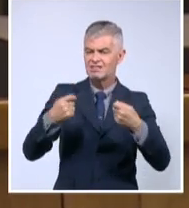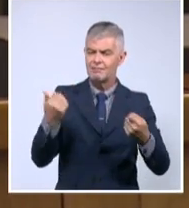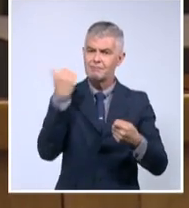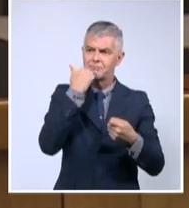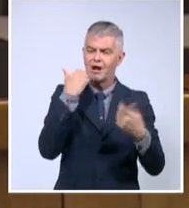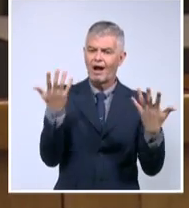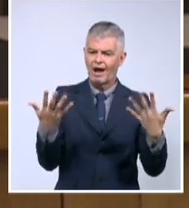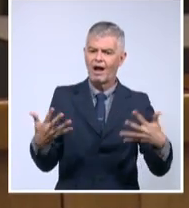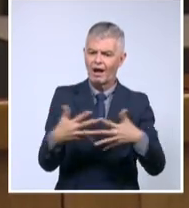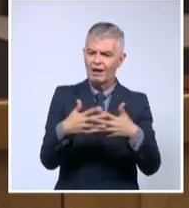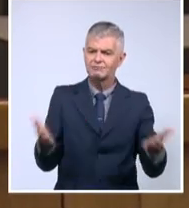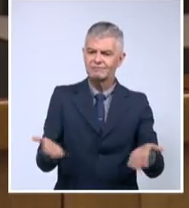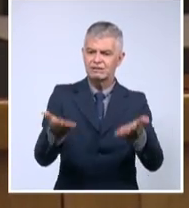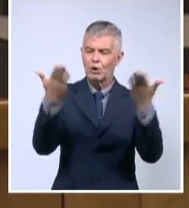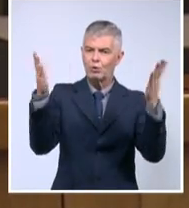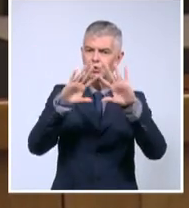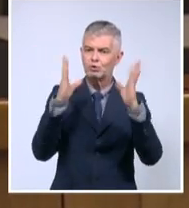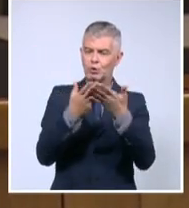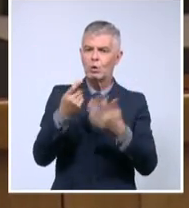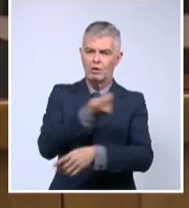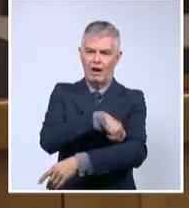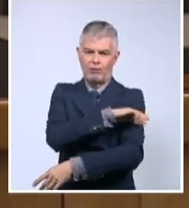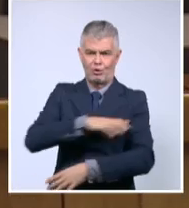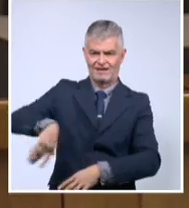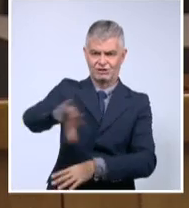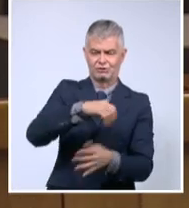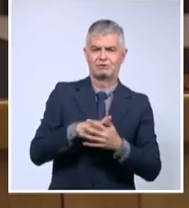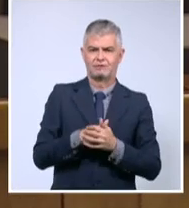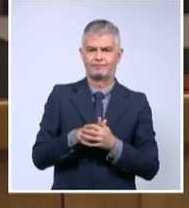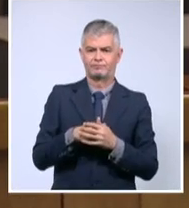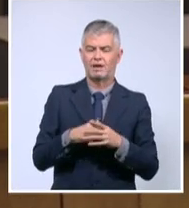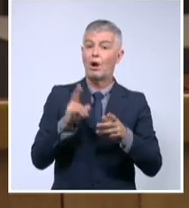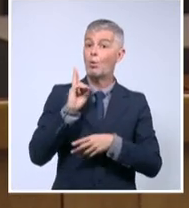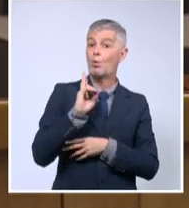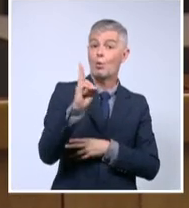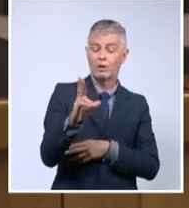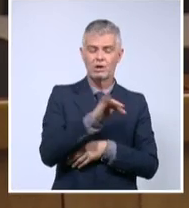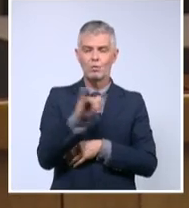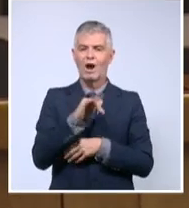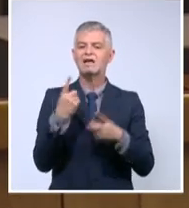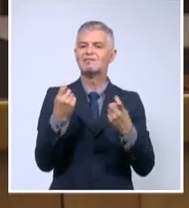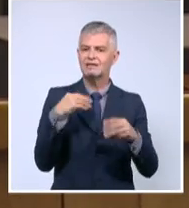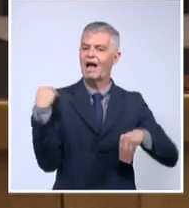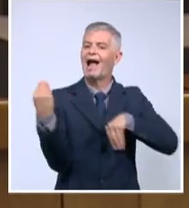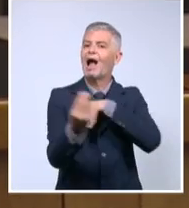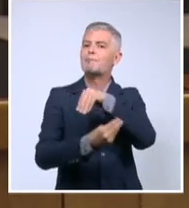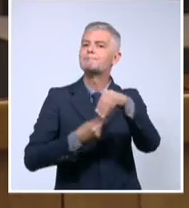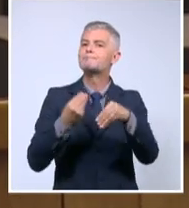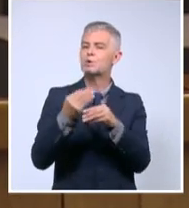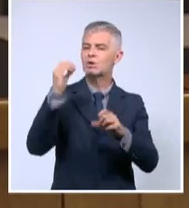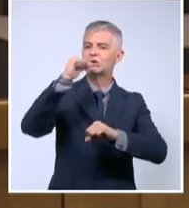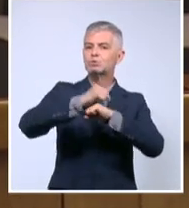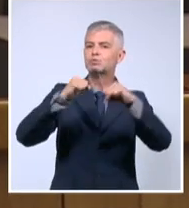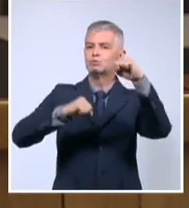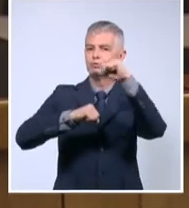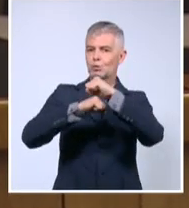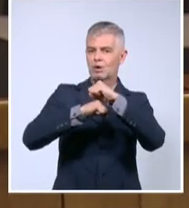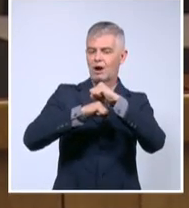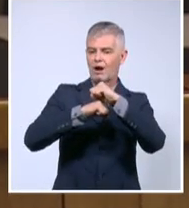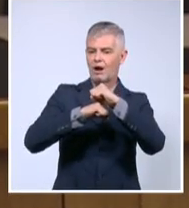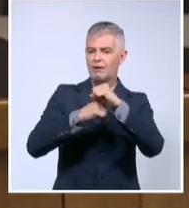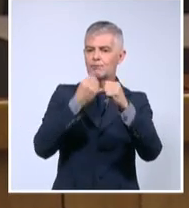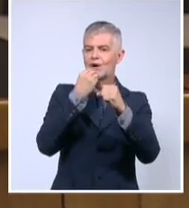ciudadanía. Urge también que promovamos cambios más profundos a nivel estructural para desatar las fuerzas